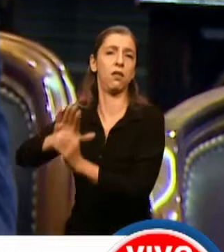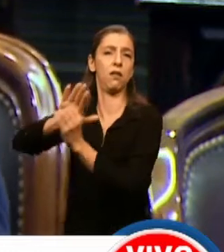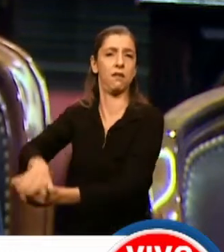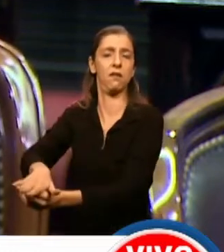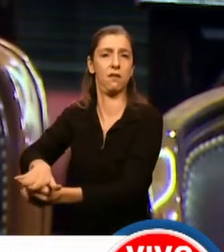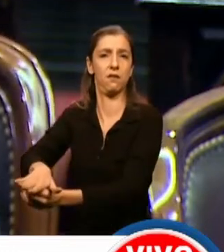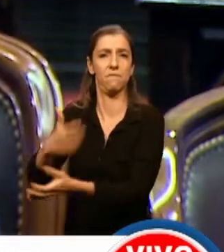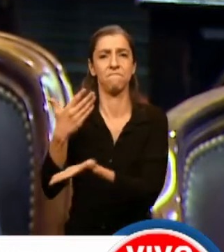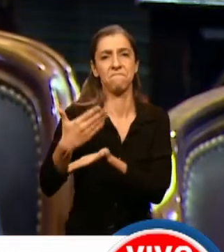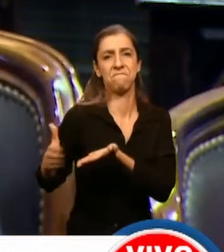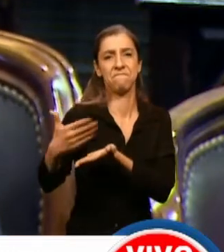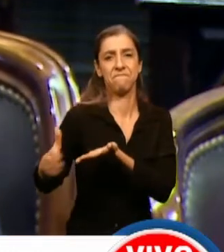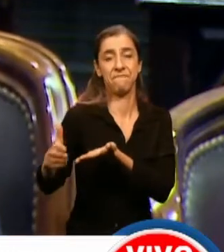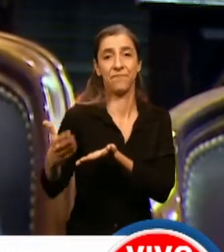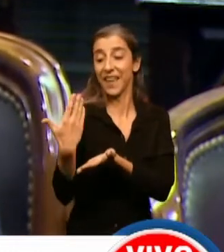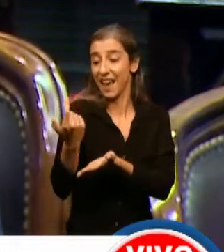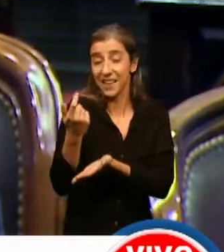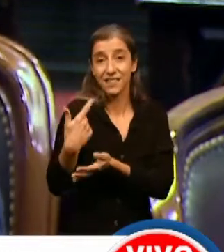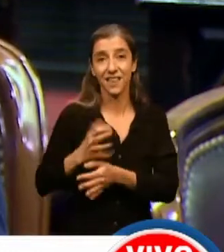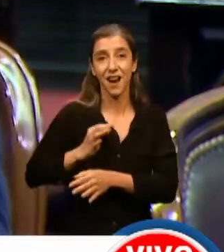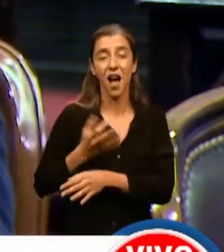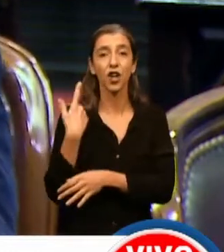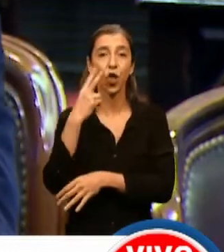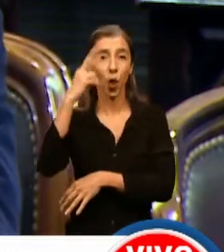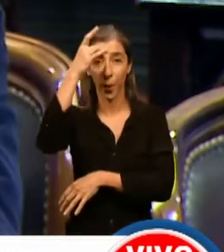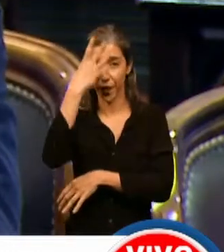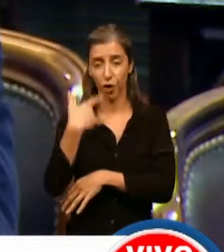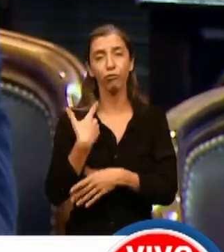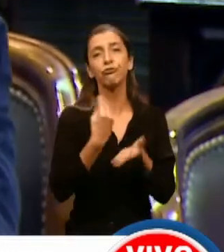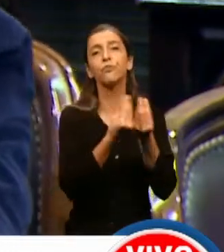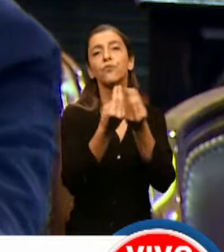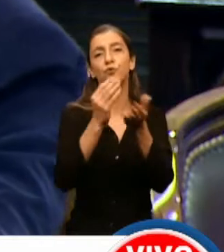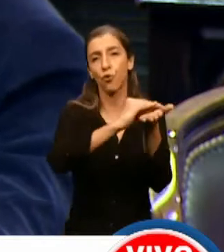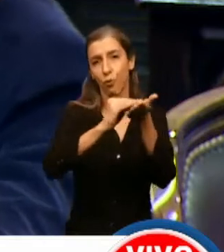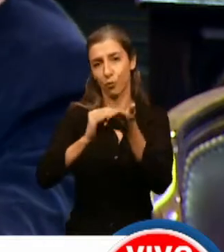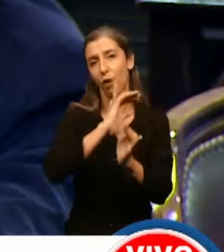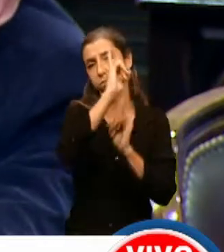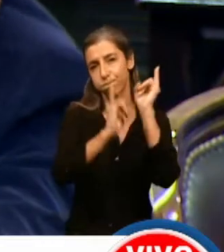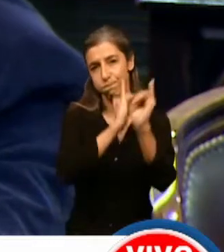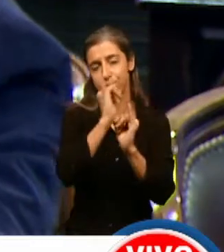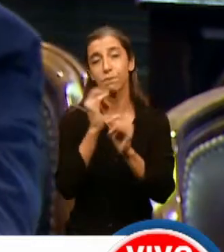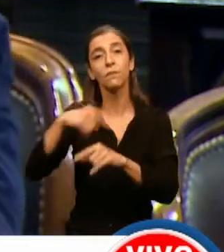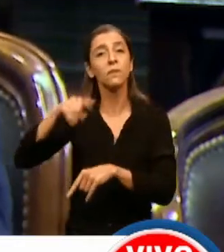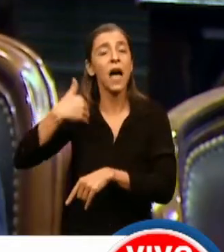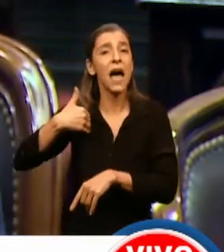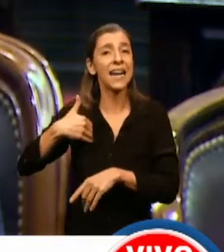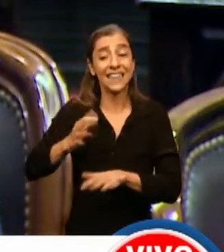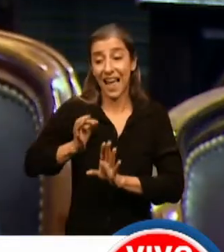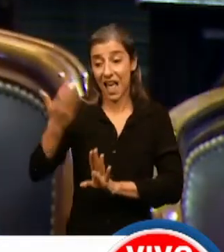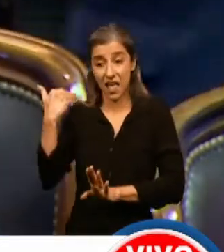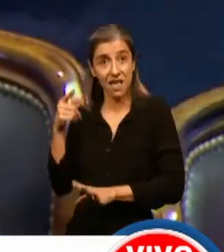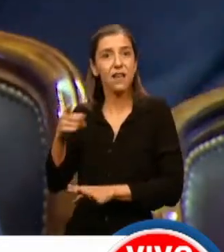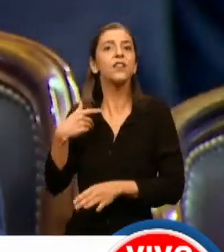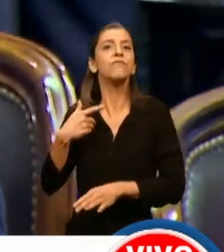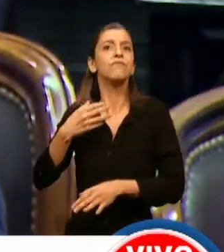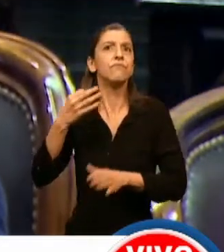Recién en 2012, y varios diputados o diputadas preopinantes lo dijeron, la Argentina pudo contar con una ley de identidad